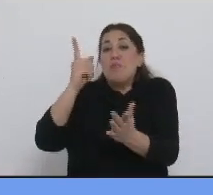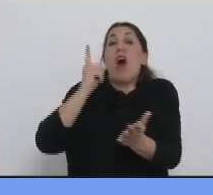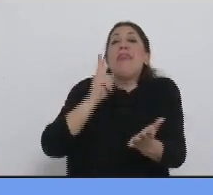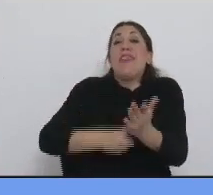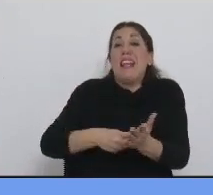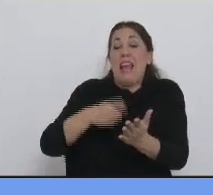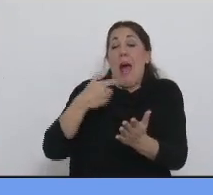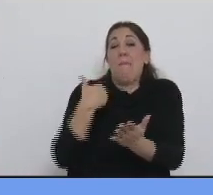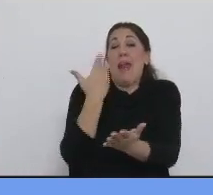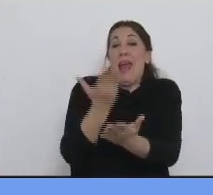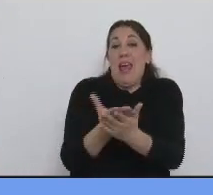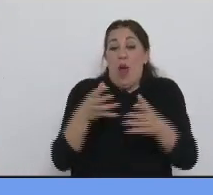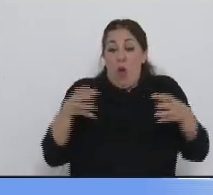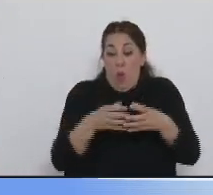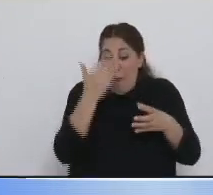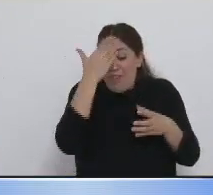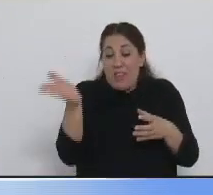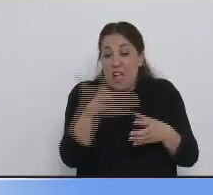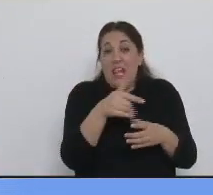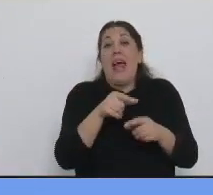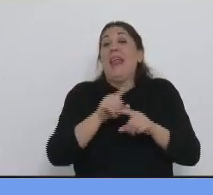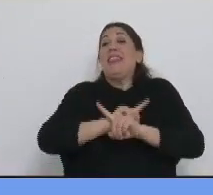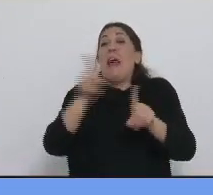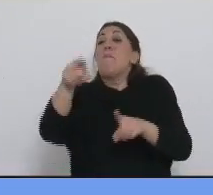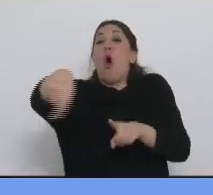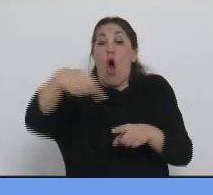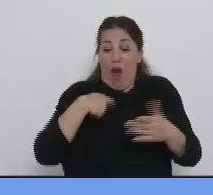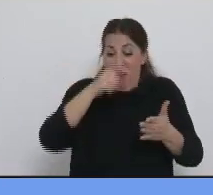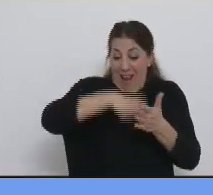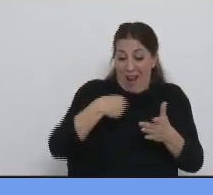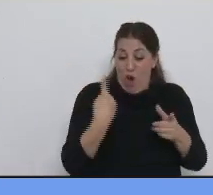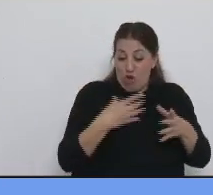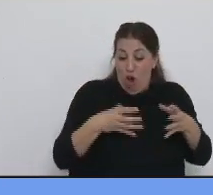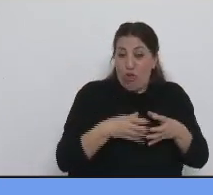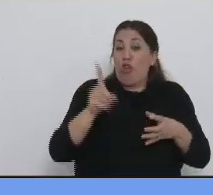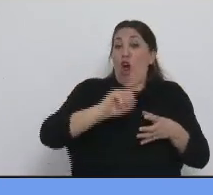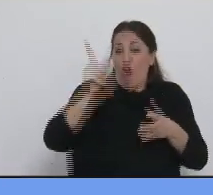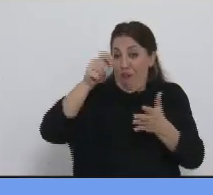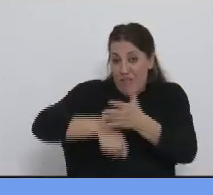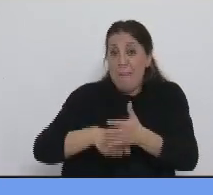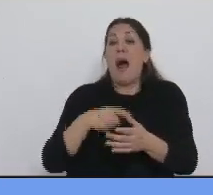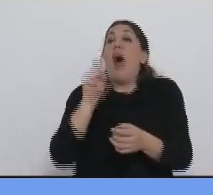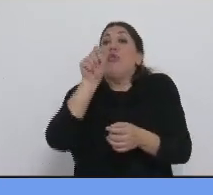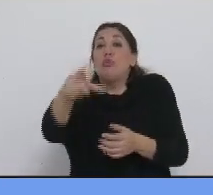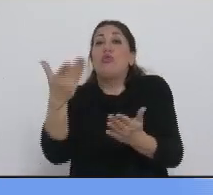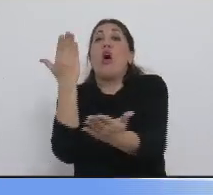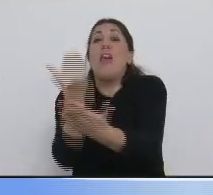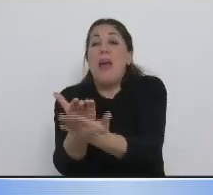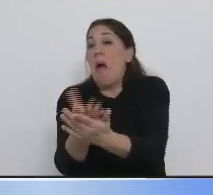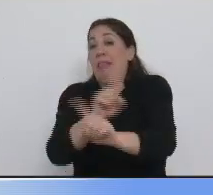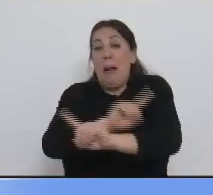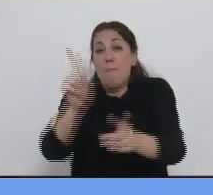el del bloque del frente de todos ni tampoco presentaron un dictamen de minoría por lo tanto